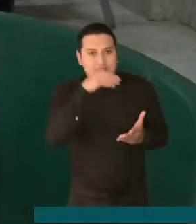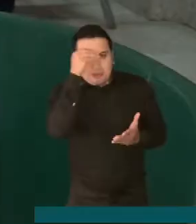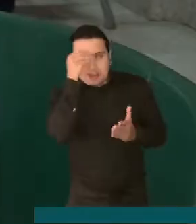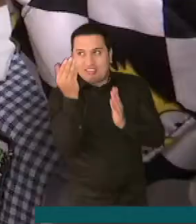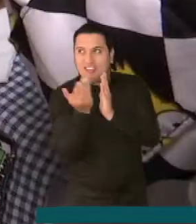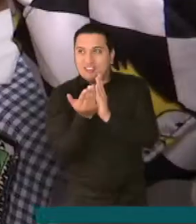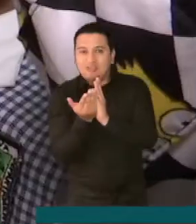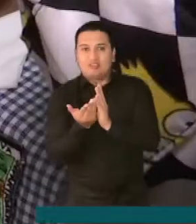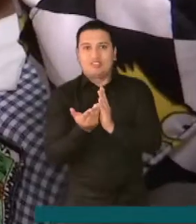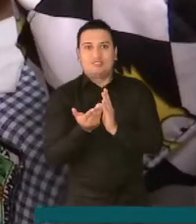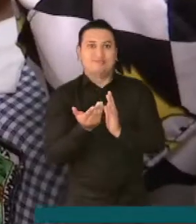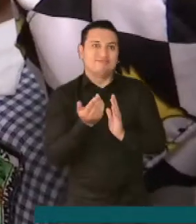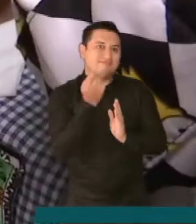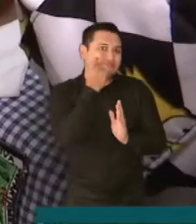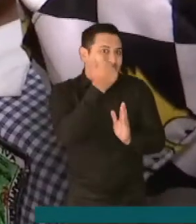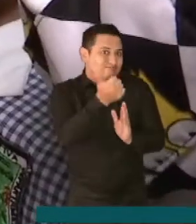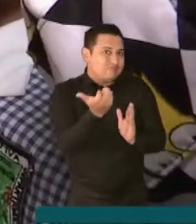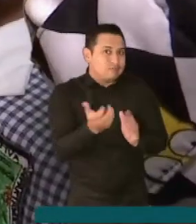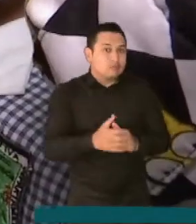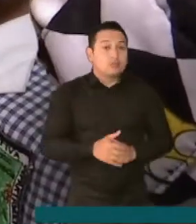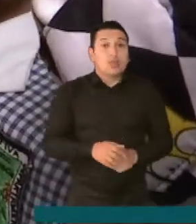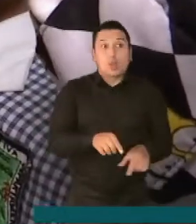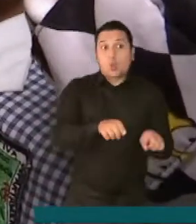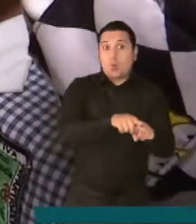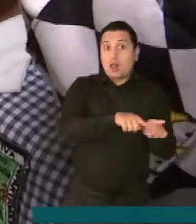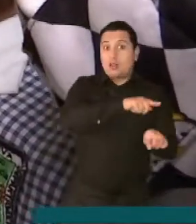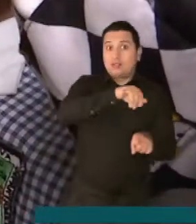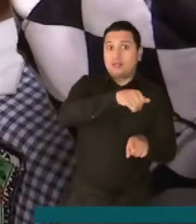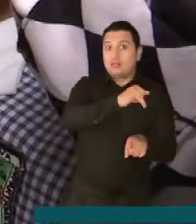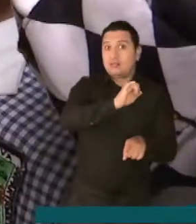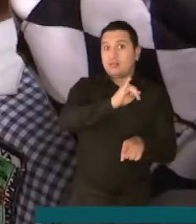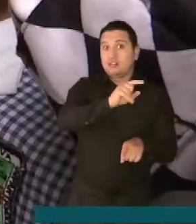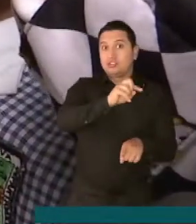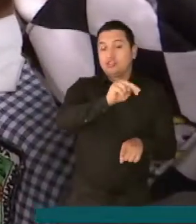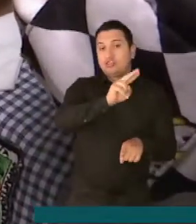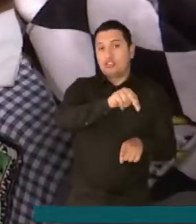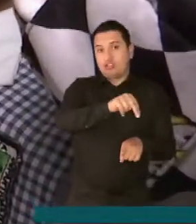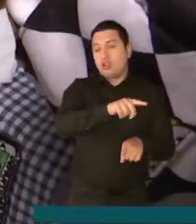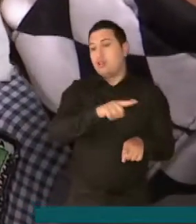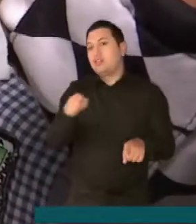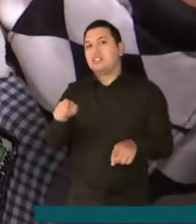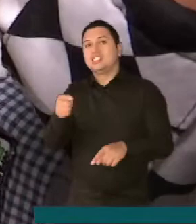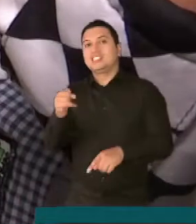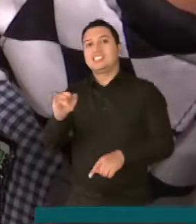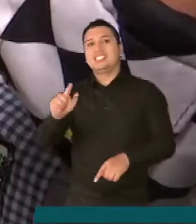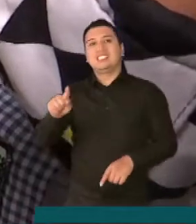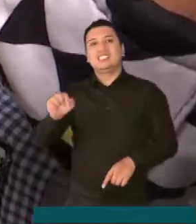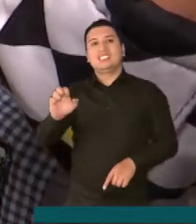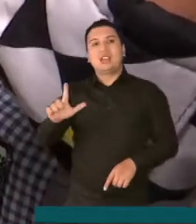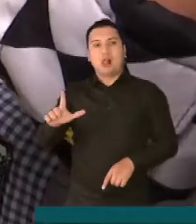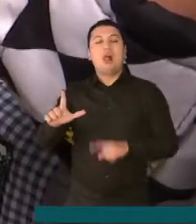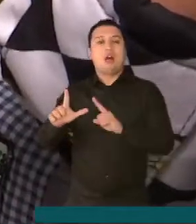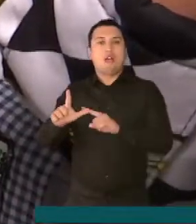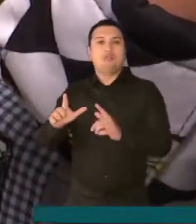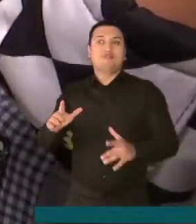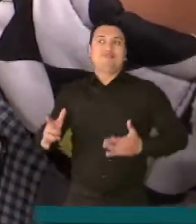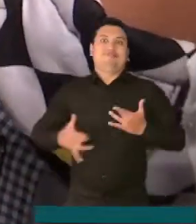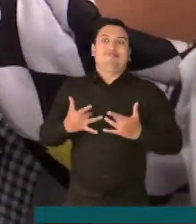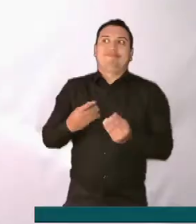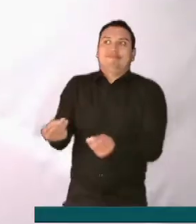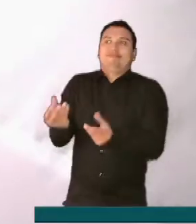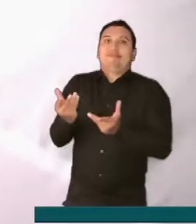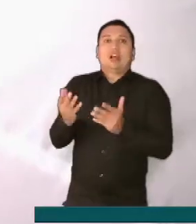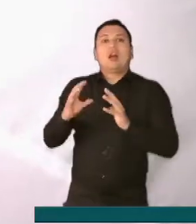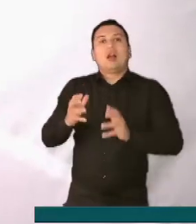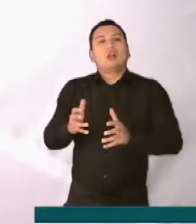el estudio. Al igual que Jason, Giselle podrá disfrutar de clases que incluyen contenidos virtuales pensados para que